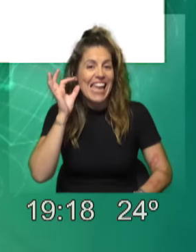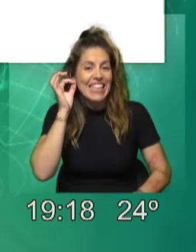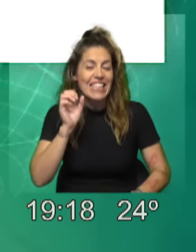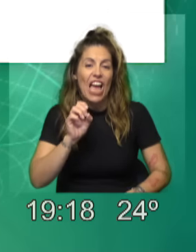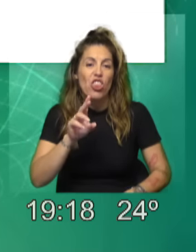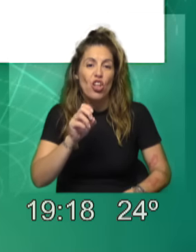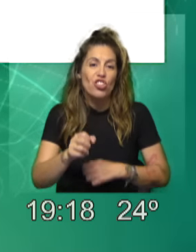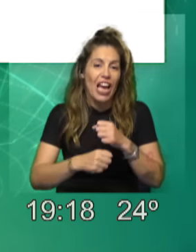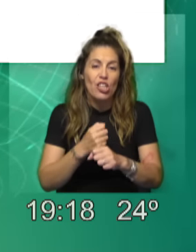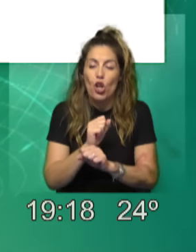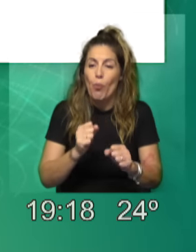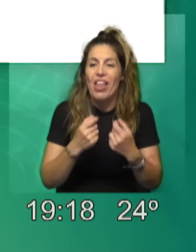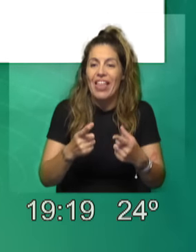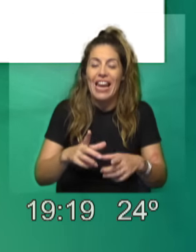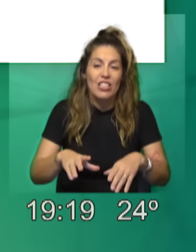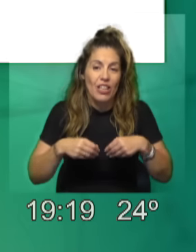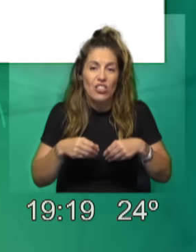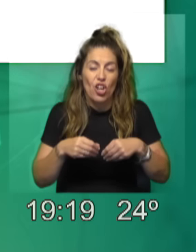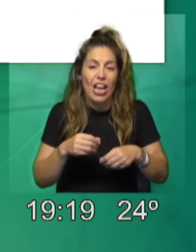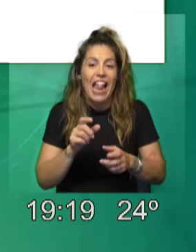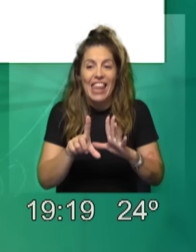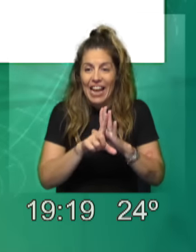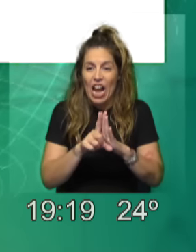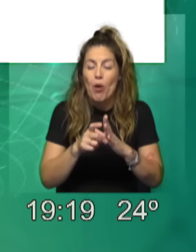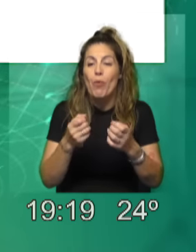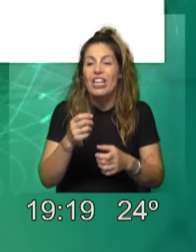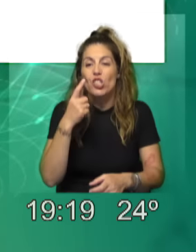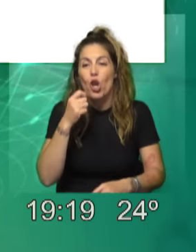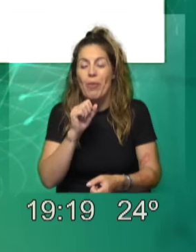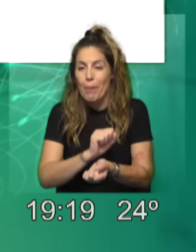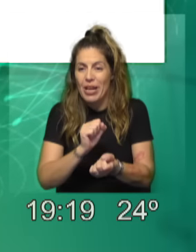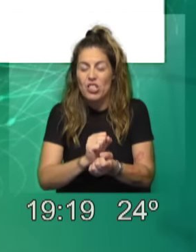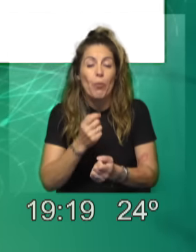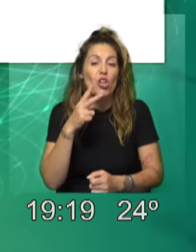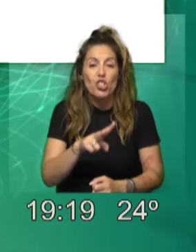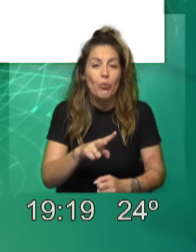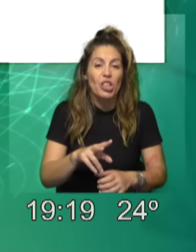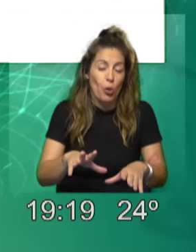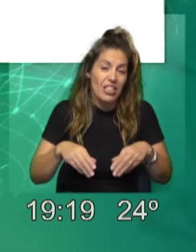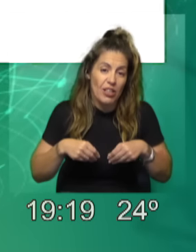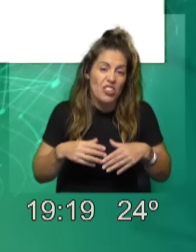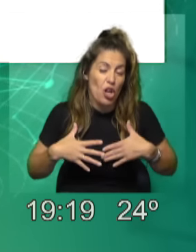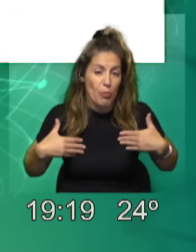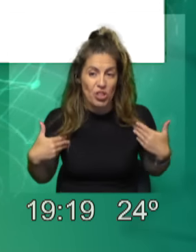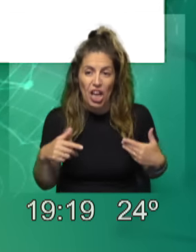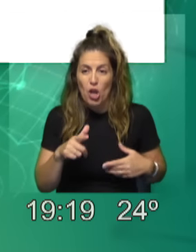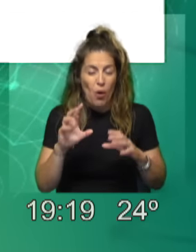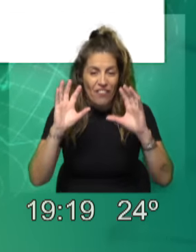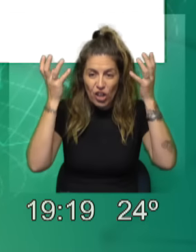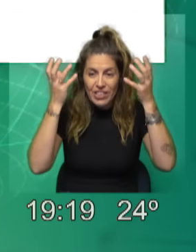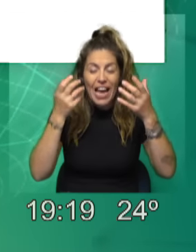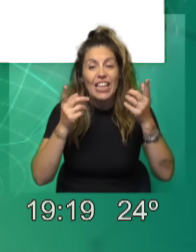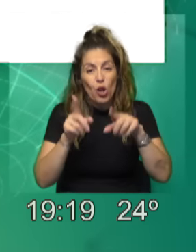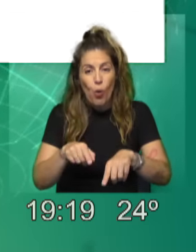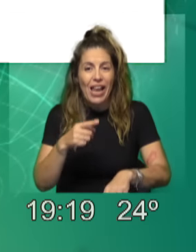dar consentimiento legal, por eso el varón va preso. Pero yo he visto un consentimiento emocional sin violencia, igual el varón es